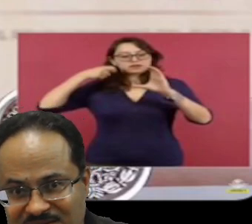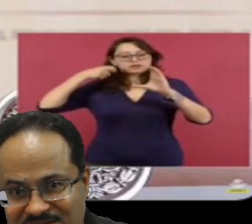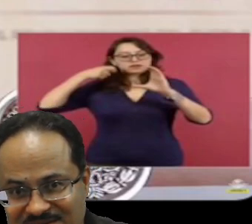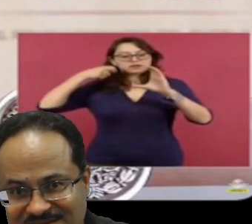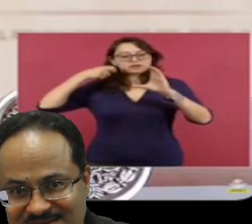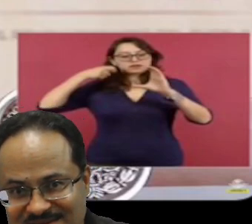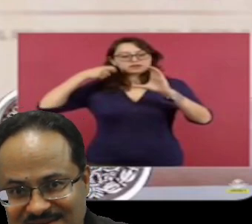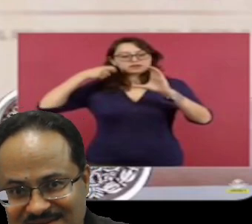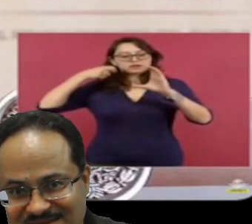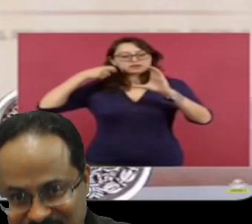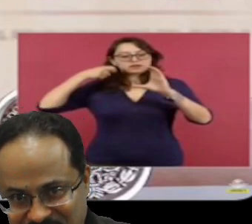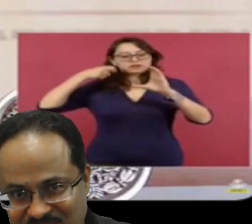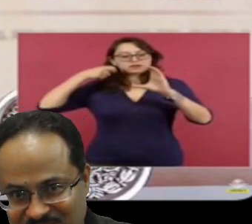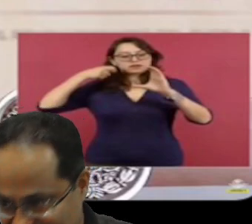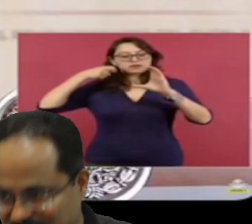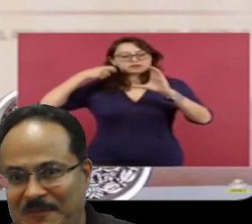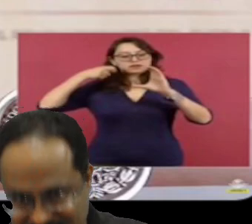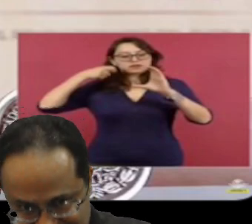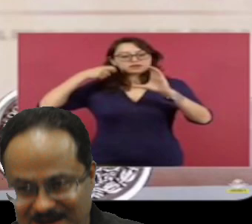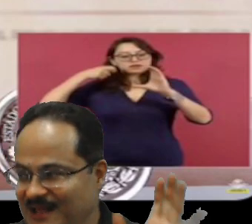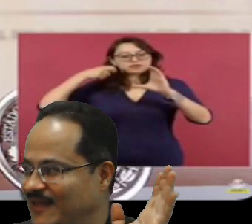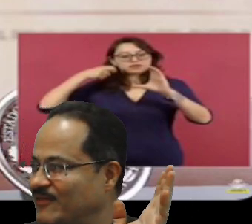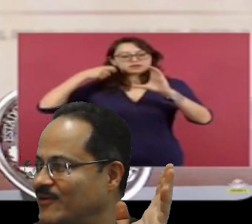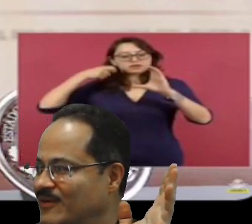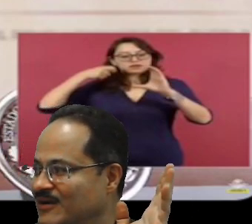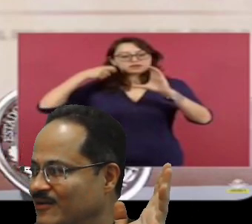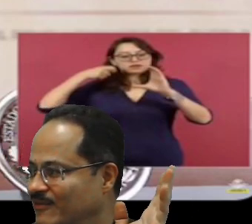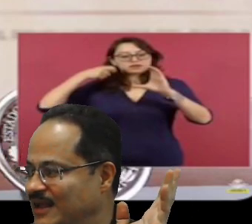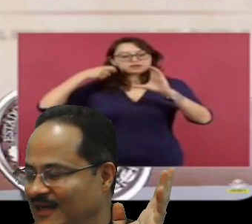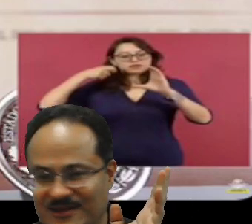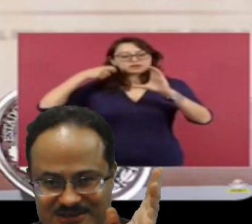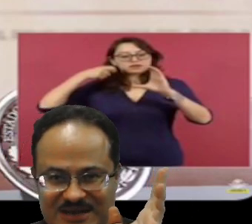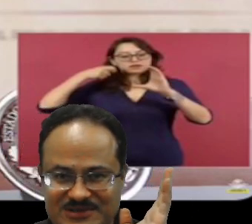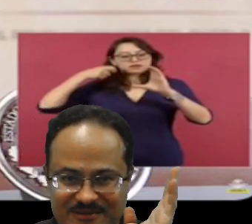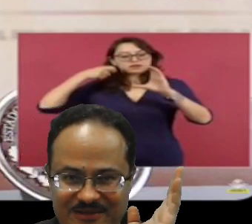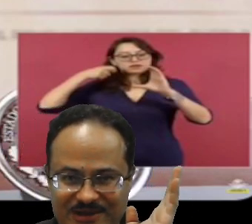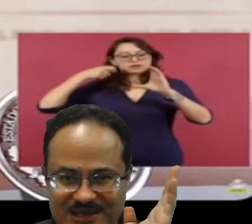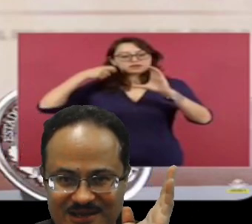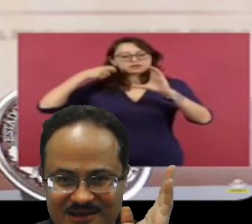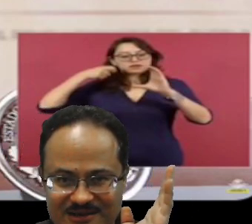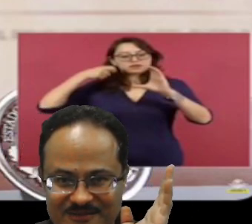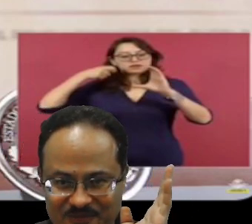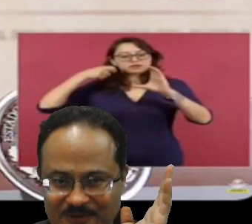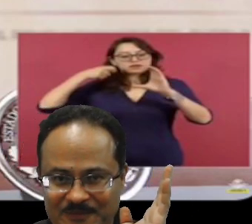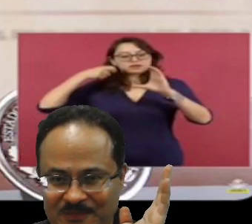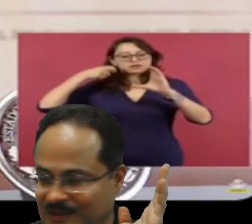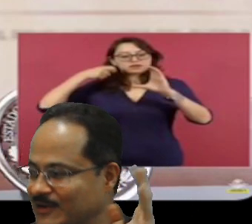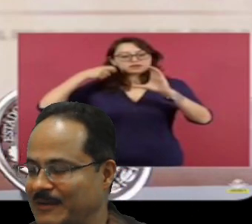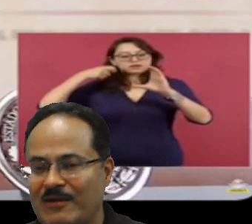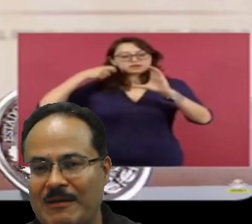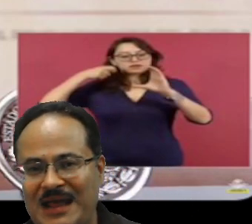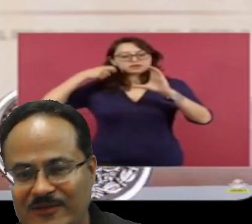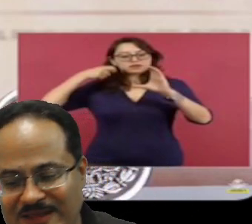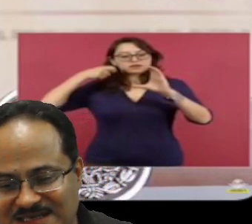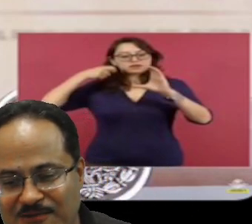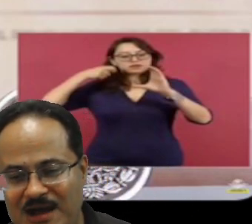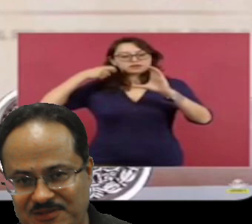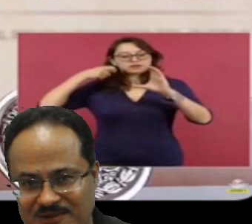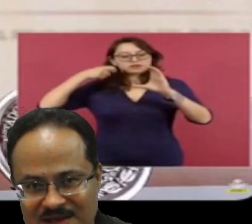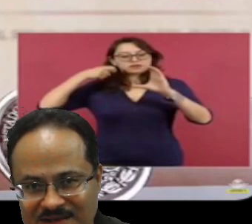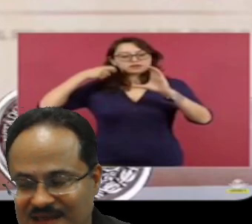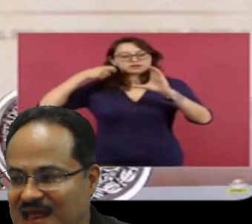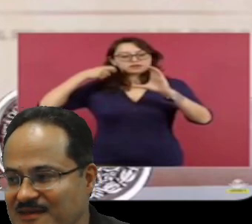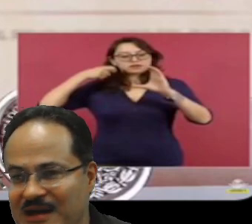pueblo se para que se vayan andando una idea de lo que estamos hablando aquí no de lo que vengo hablando desde